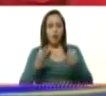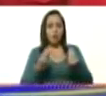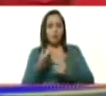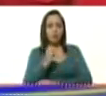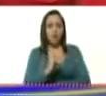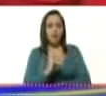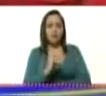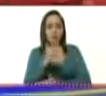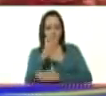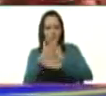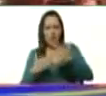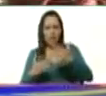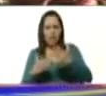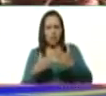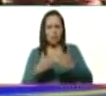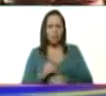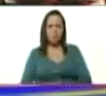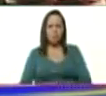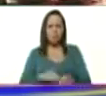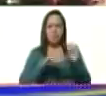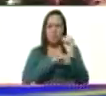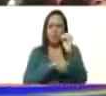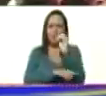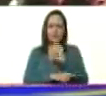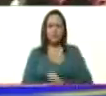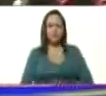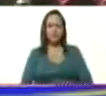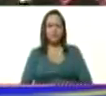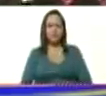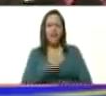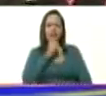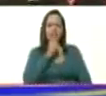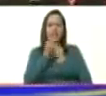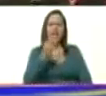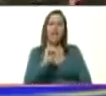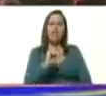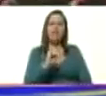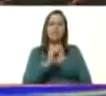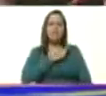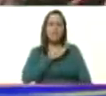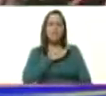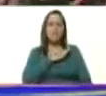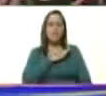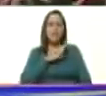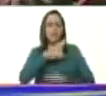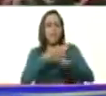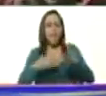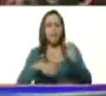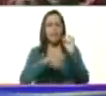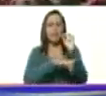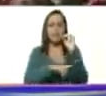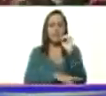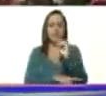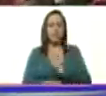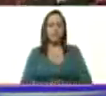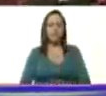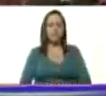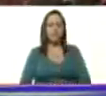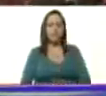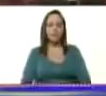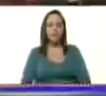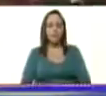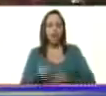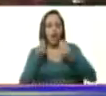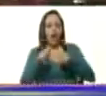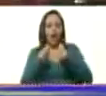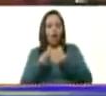medio Petro, ¿verdad? ¿A quién le queda parte del medio Petro? A todos les queda. ¿Cómo rinde el